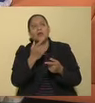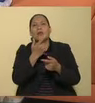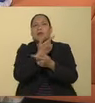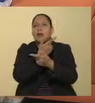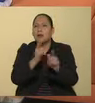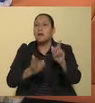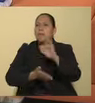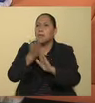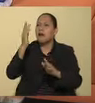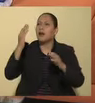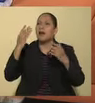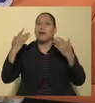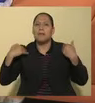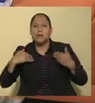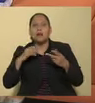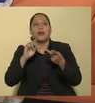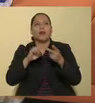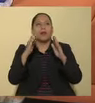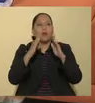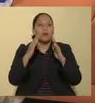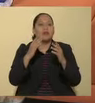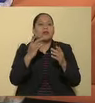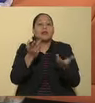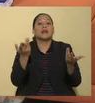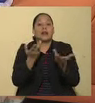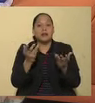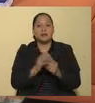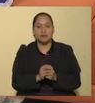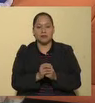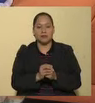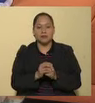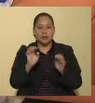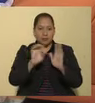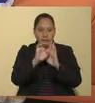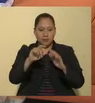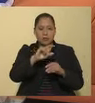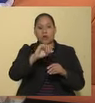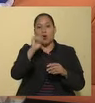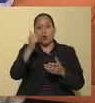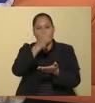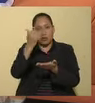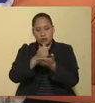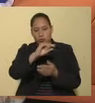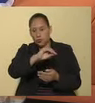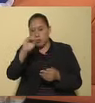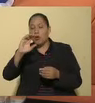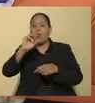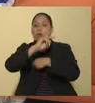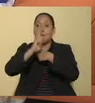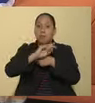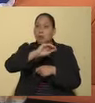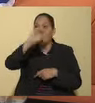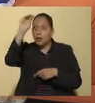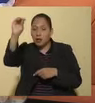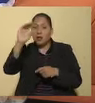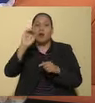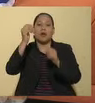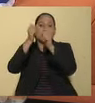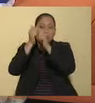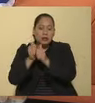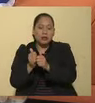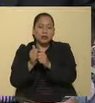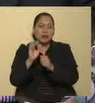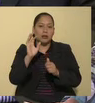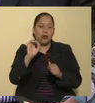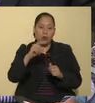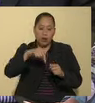nuestro tiempo de disfrute de vacaciones, si queremos trasladarnos a alguna otra ciudad, algún otro país inclusive, o si queremos quedarnos, por ejemplo, aquí en